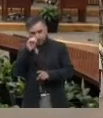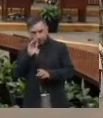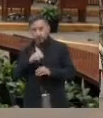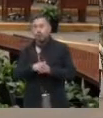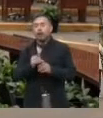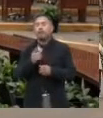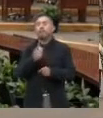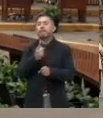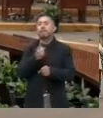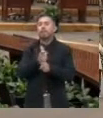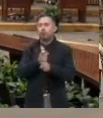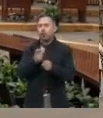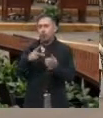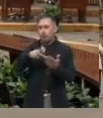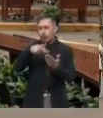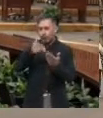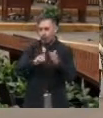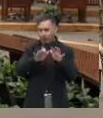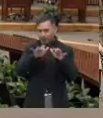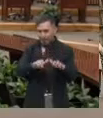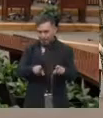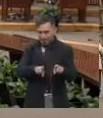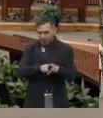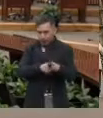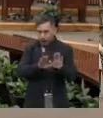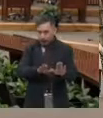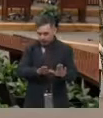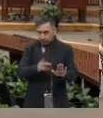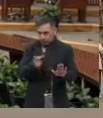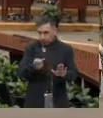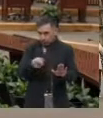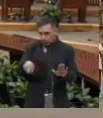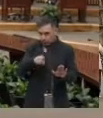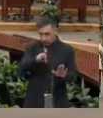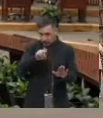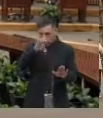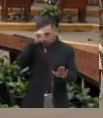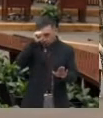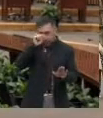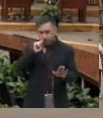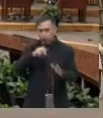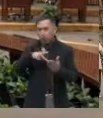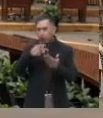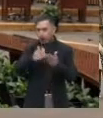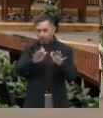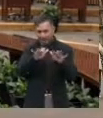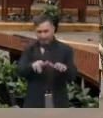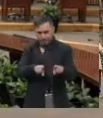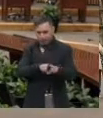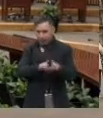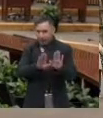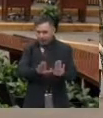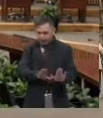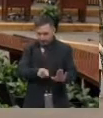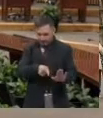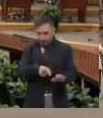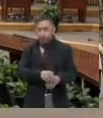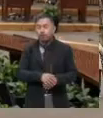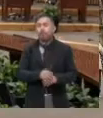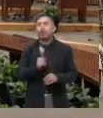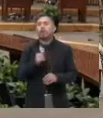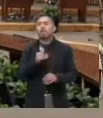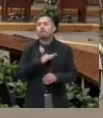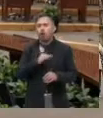someteré primero como viene el proyecto, ¿sí? ¿Ok? ¿De acuerdo? Como viene el proyecto, entonces voy a separar las